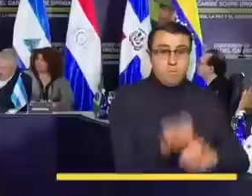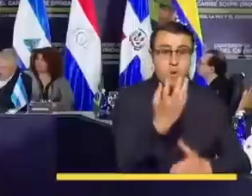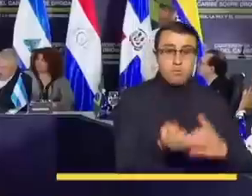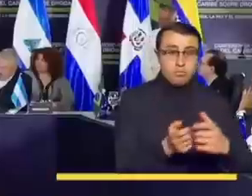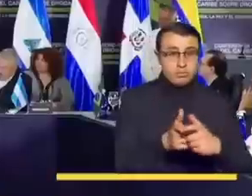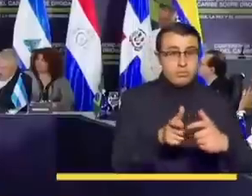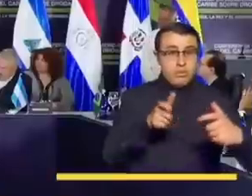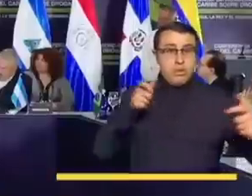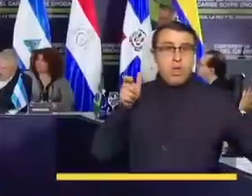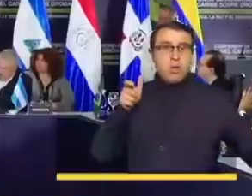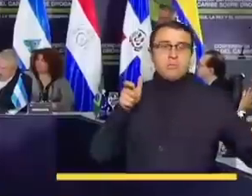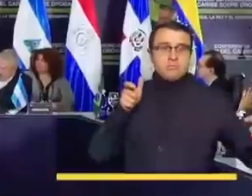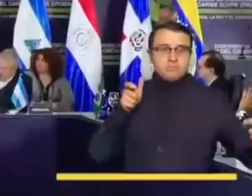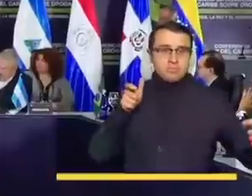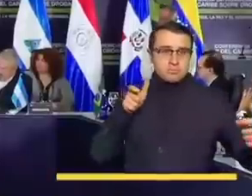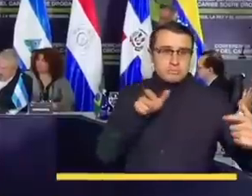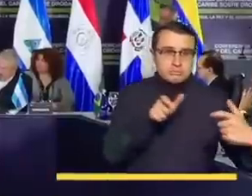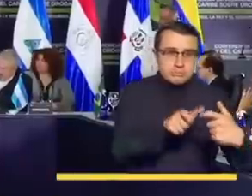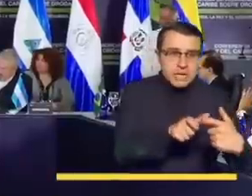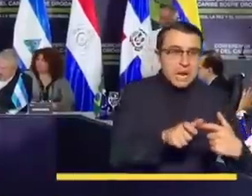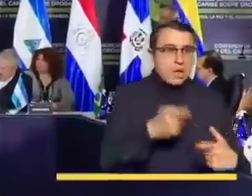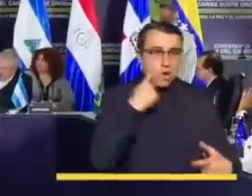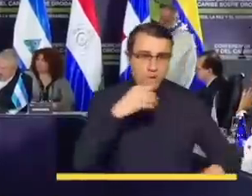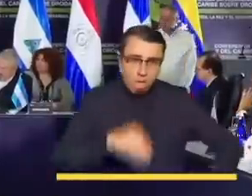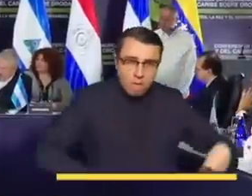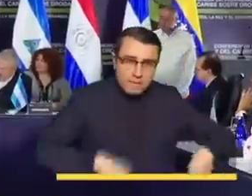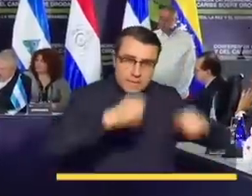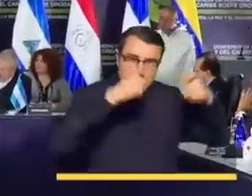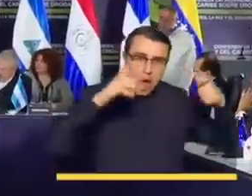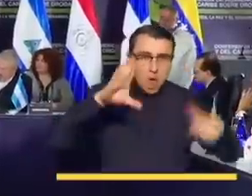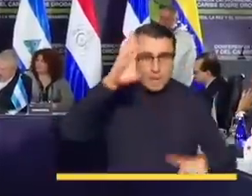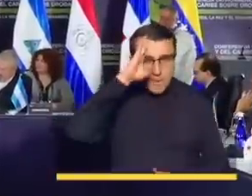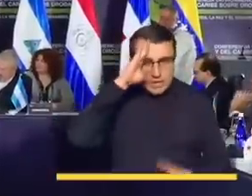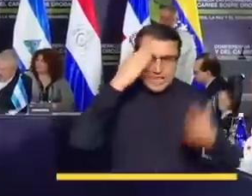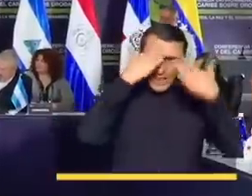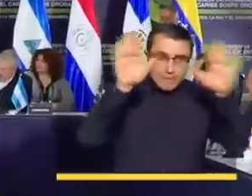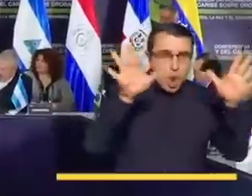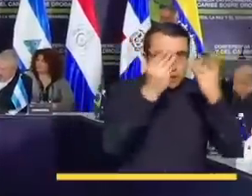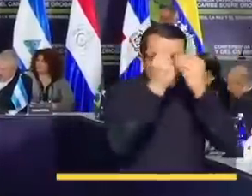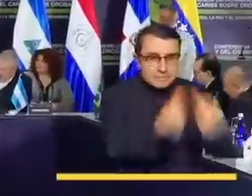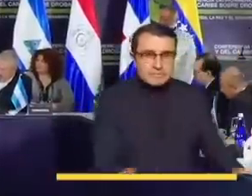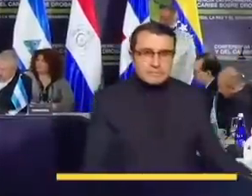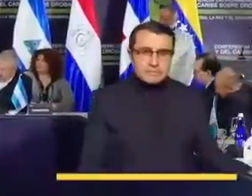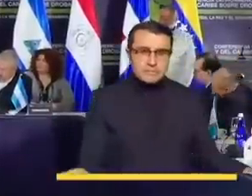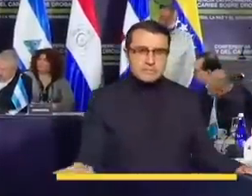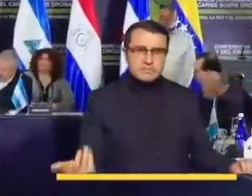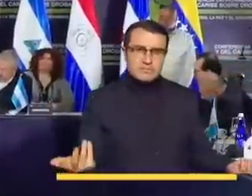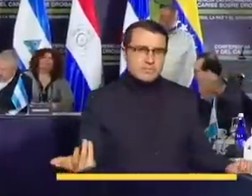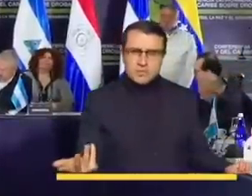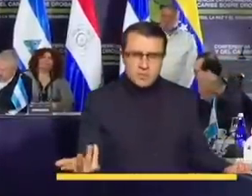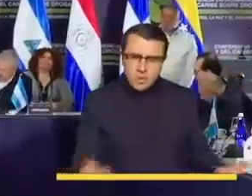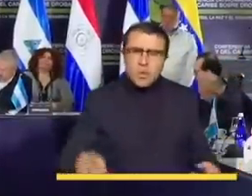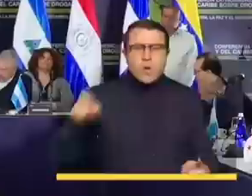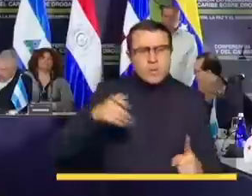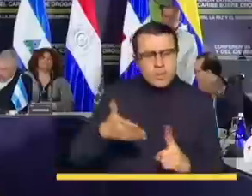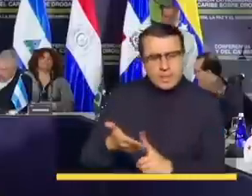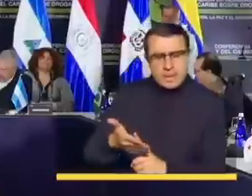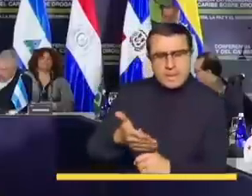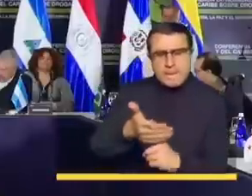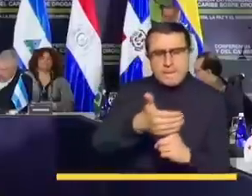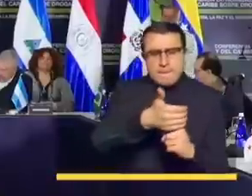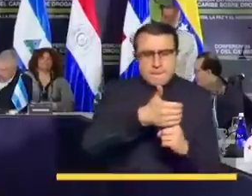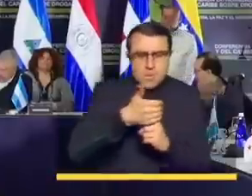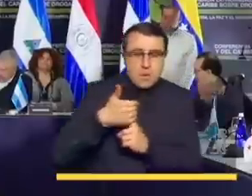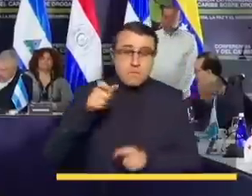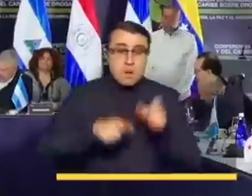Corrompemos al ejército, a la policía, al Estado. Corrompemos la democracia, la matamos. Tenemos que proteger a los